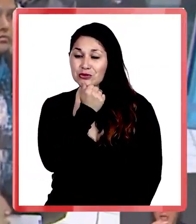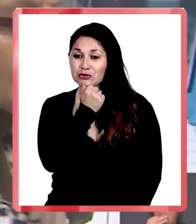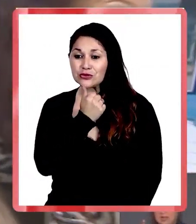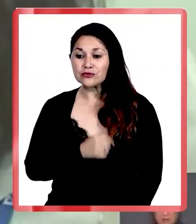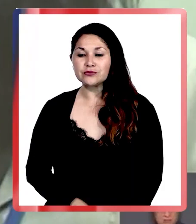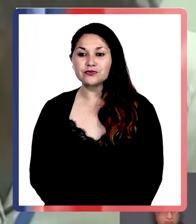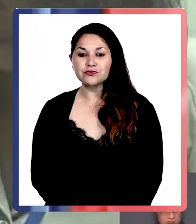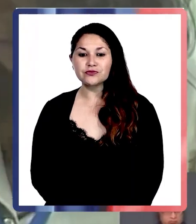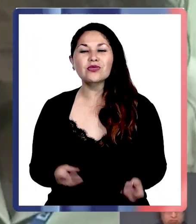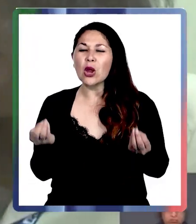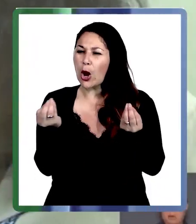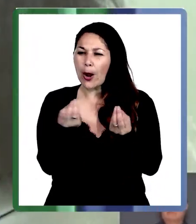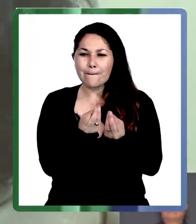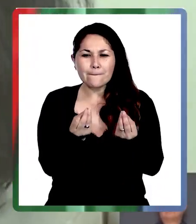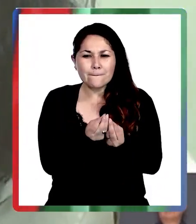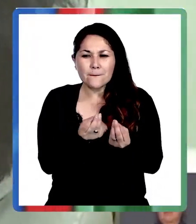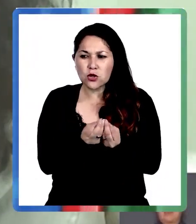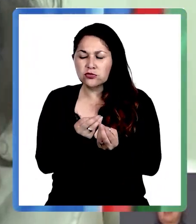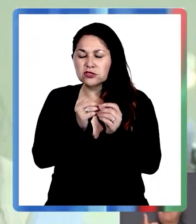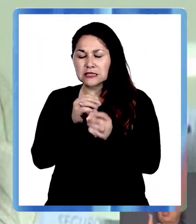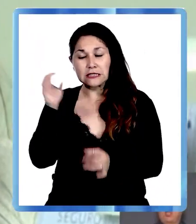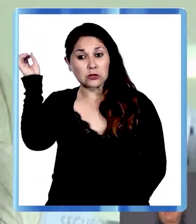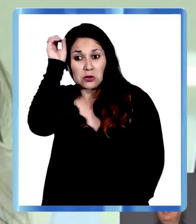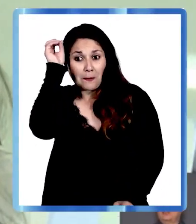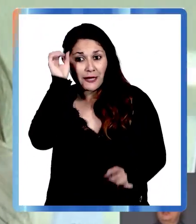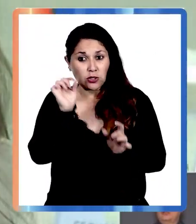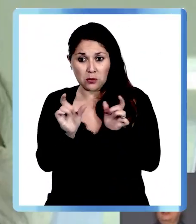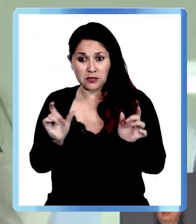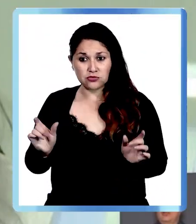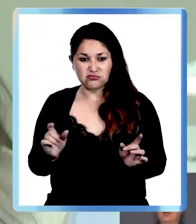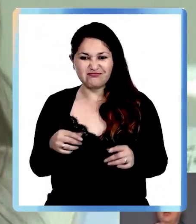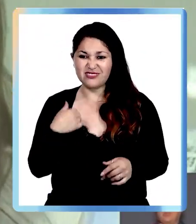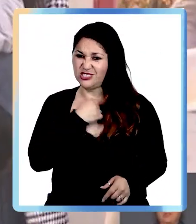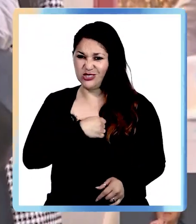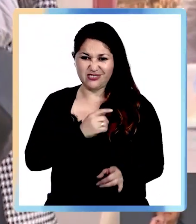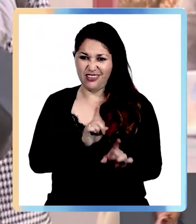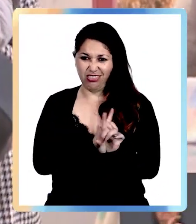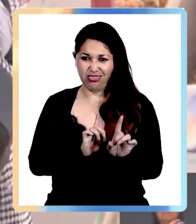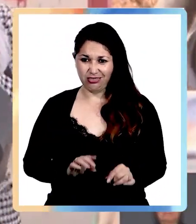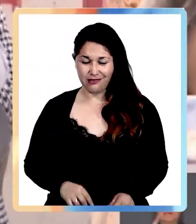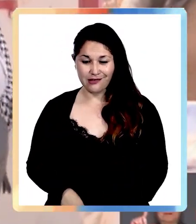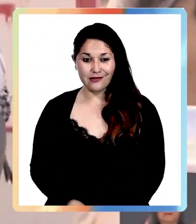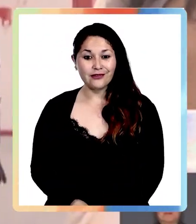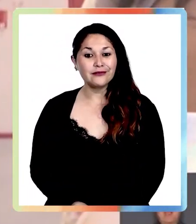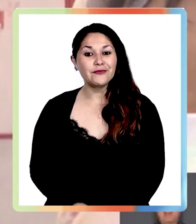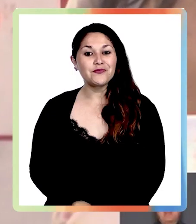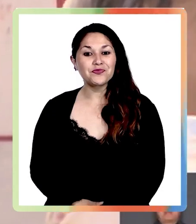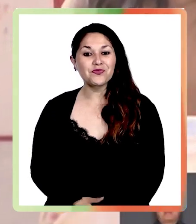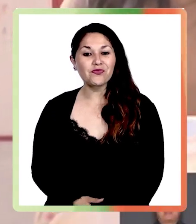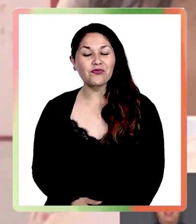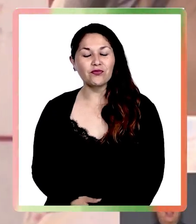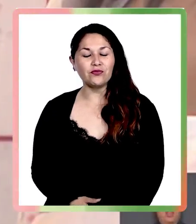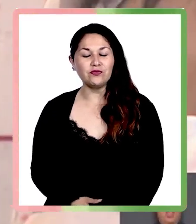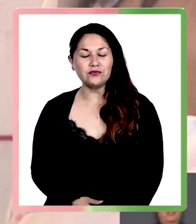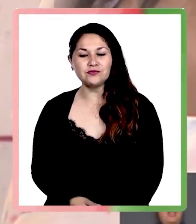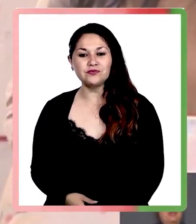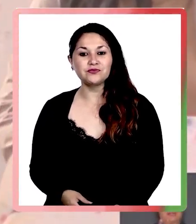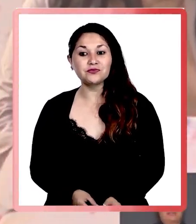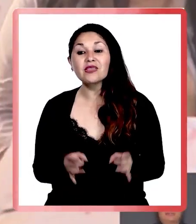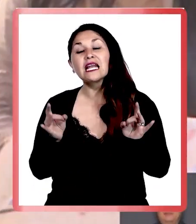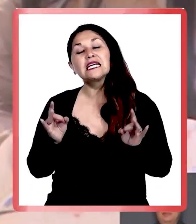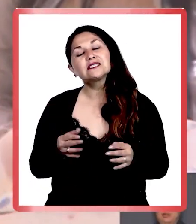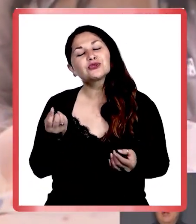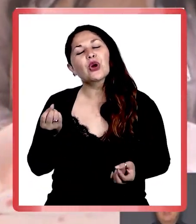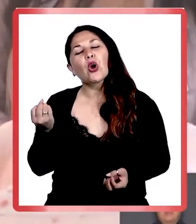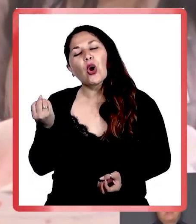hicieron bajar muchísimo la apreciación de la gente no quiere a la ISAPRE, eso es claro, y evidentemente que todo eso se